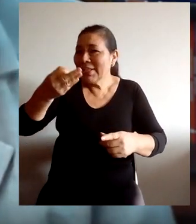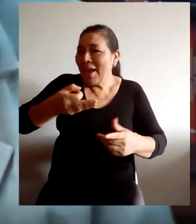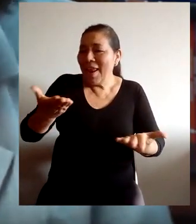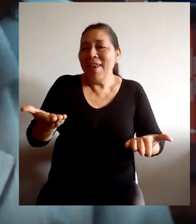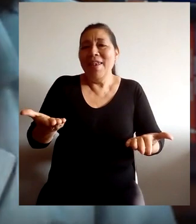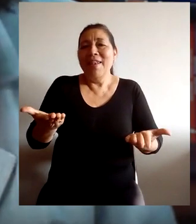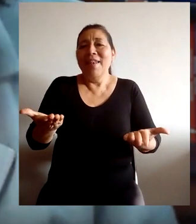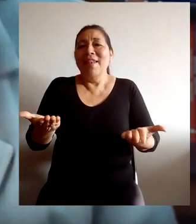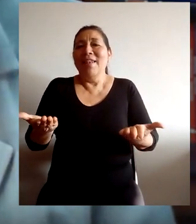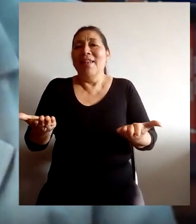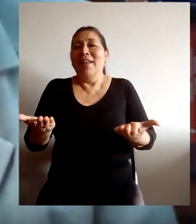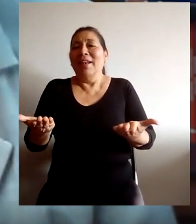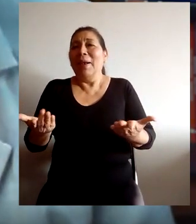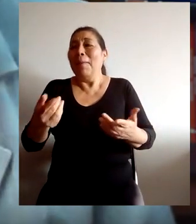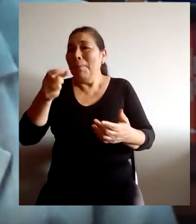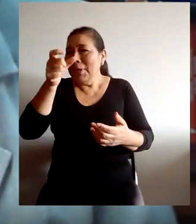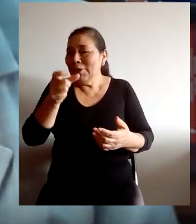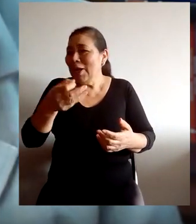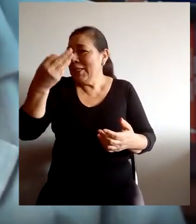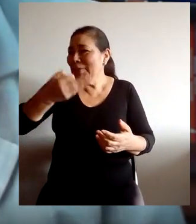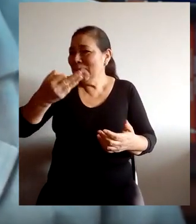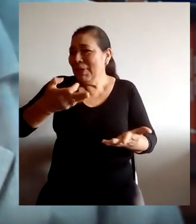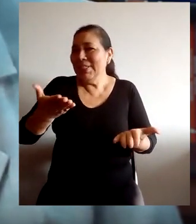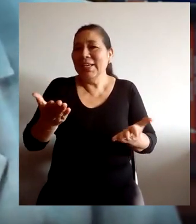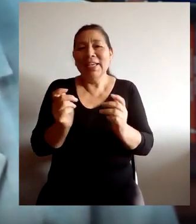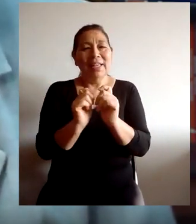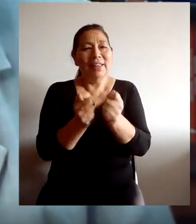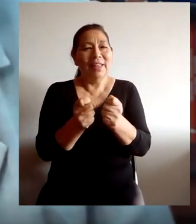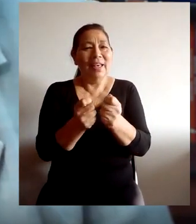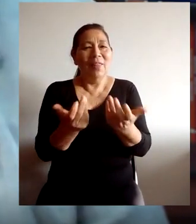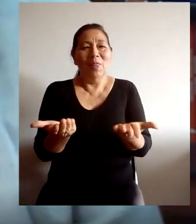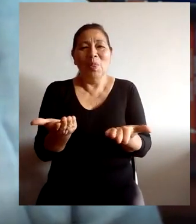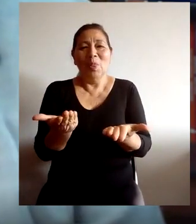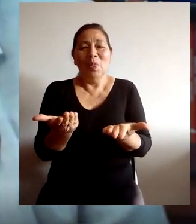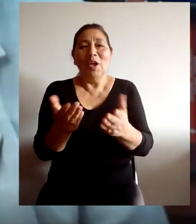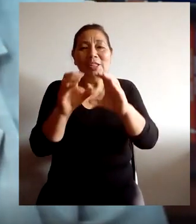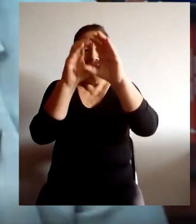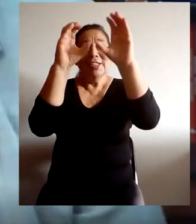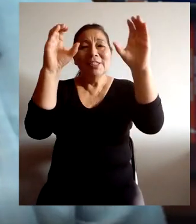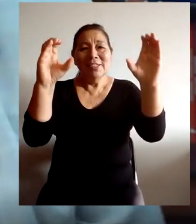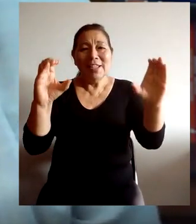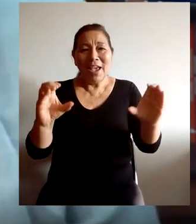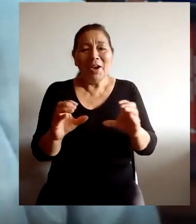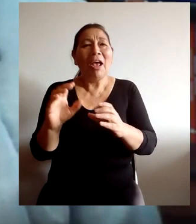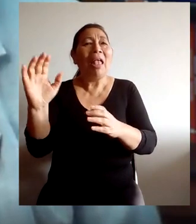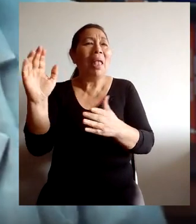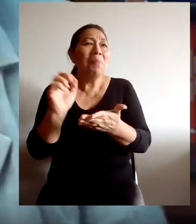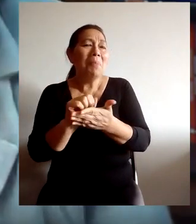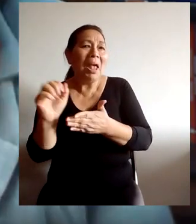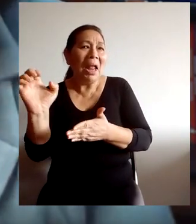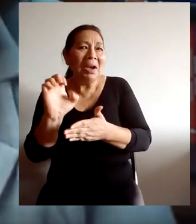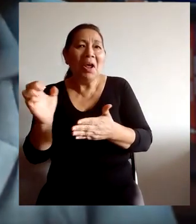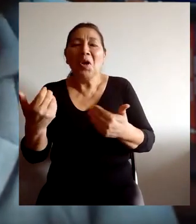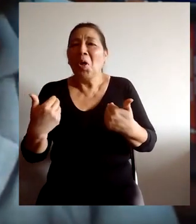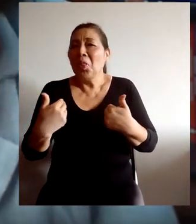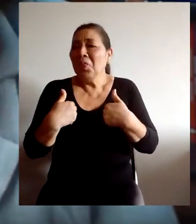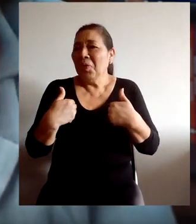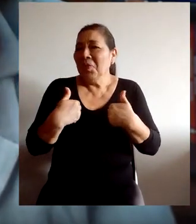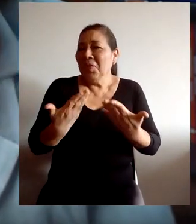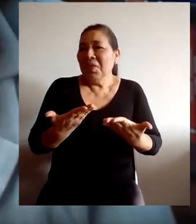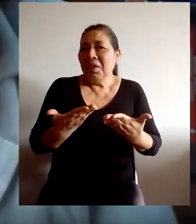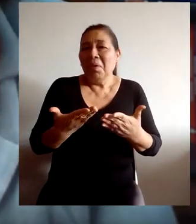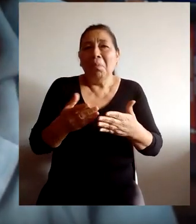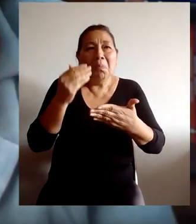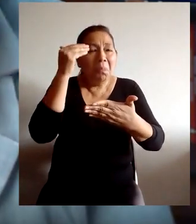certificados en enero, que no tiene las claves OIT, ¿no? Todos muy buenos argumentos, pero